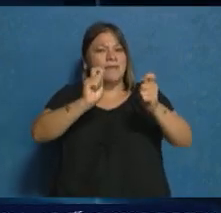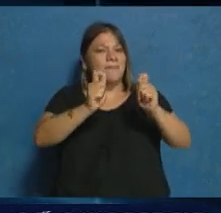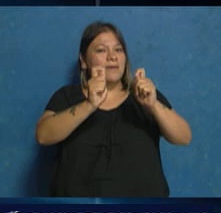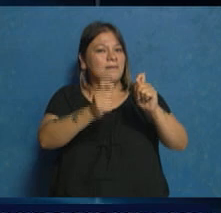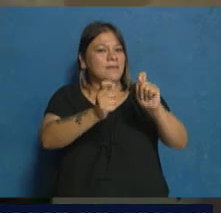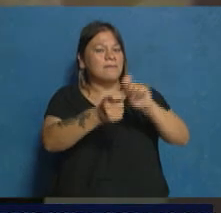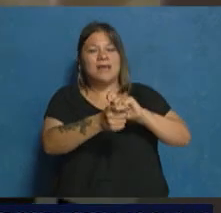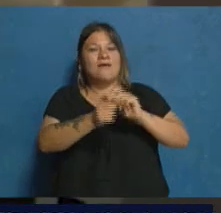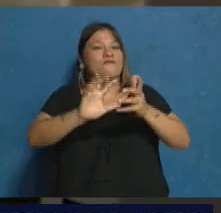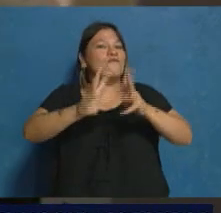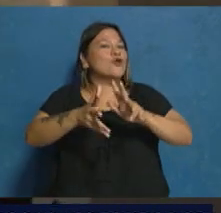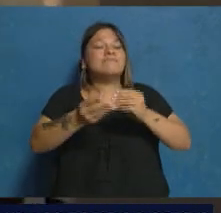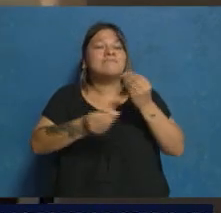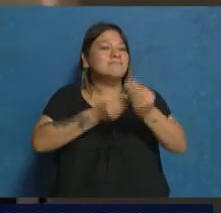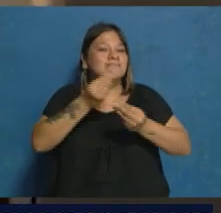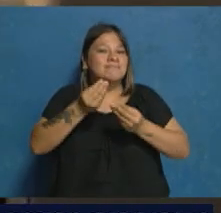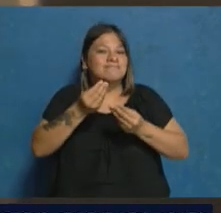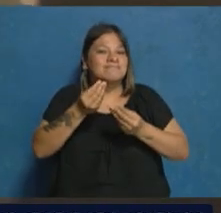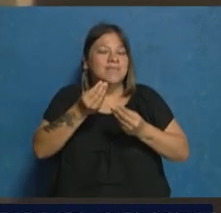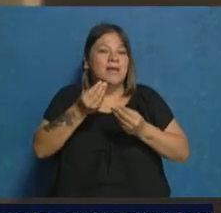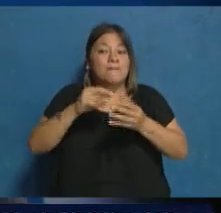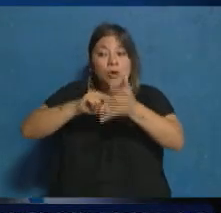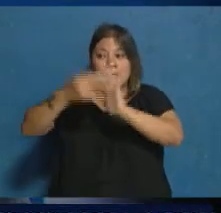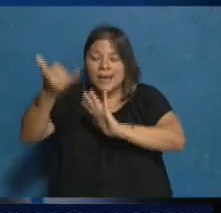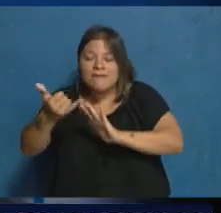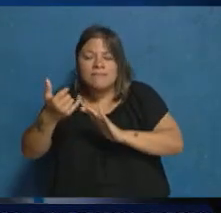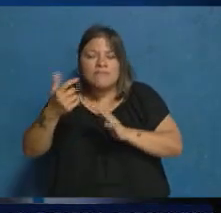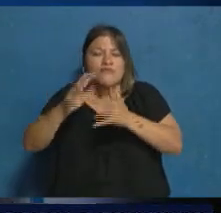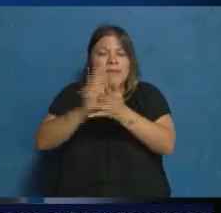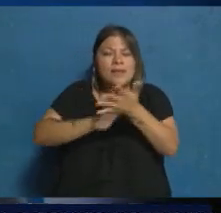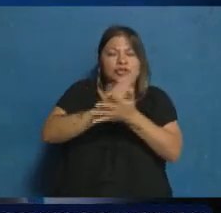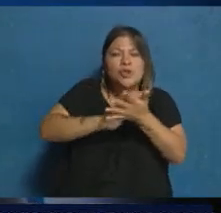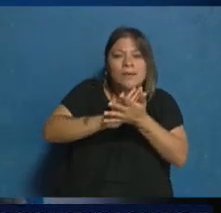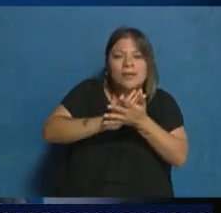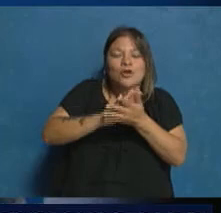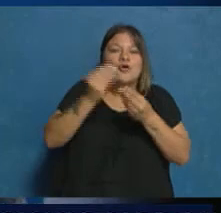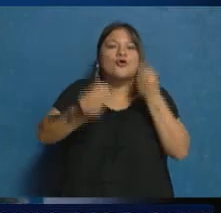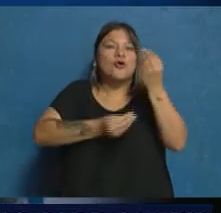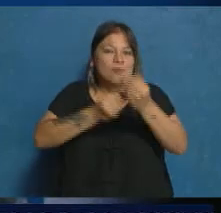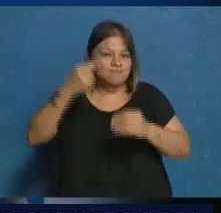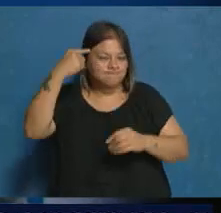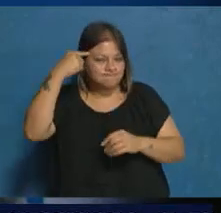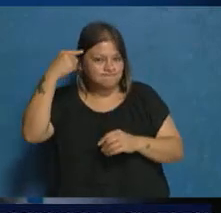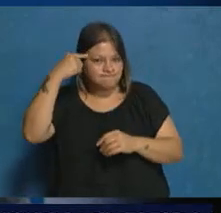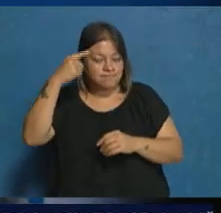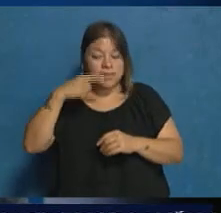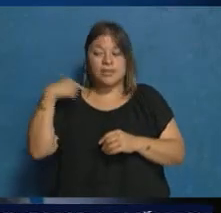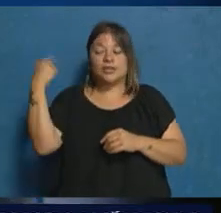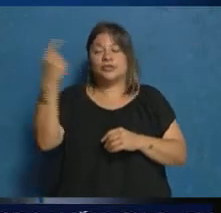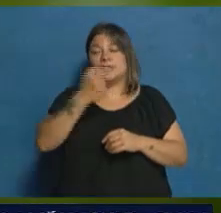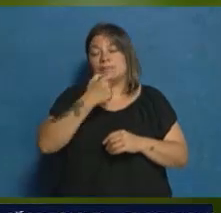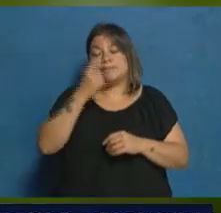de abordarlo es pensando modos distintos de resolver problemas. Nosotros creemos que Mendoza en su matriz y en su historia ha sido toda la